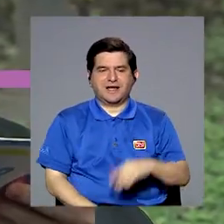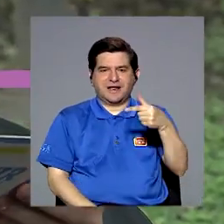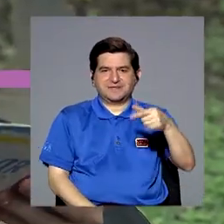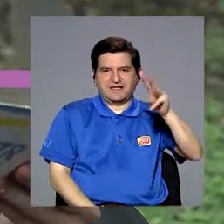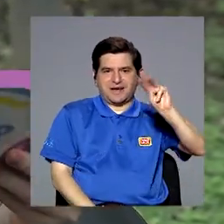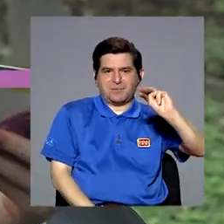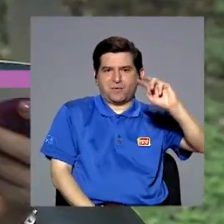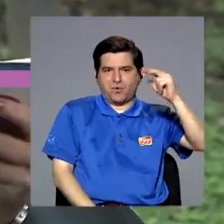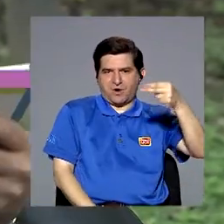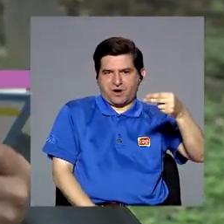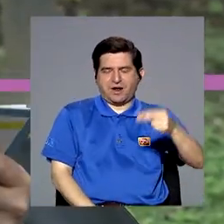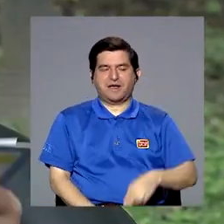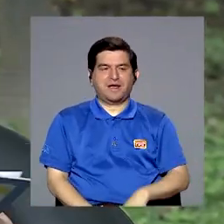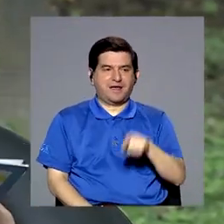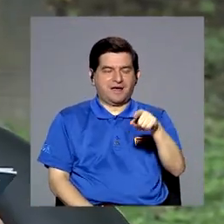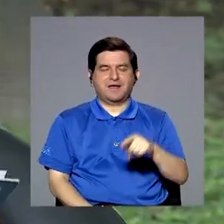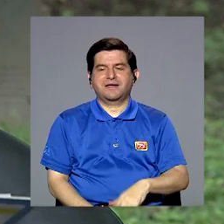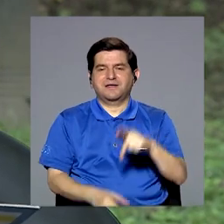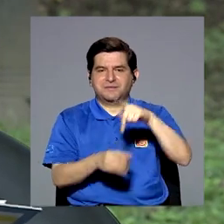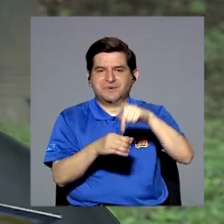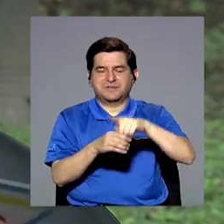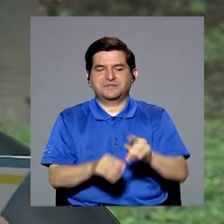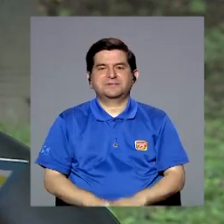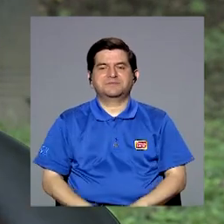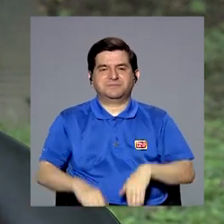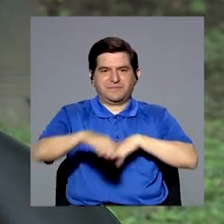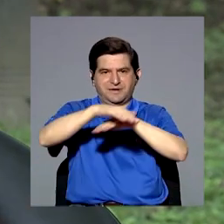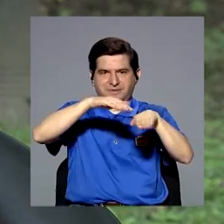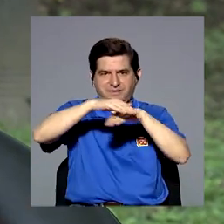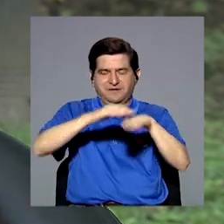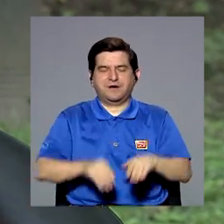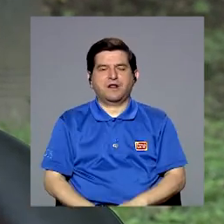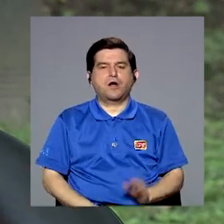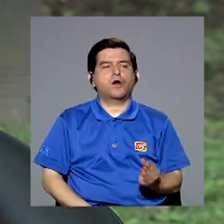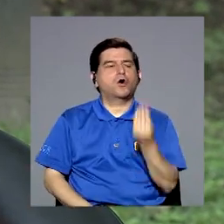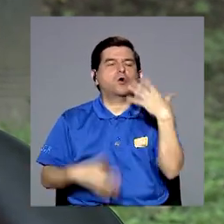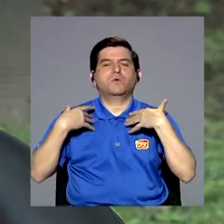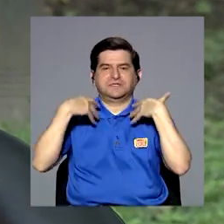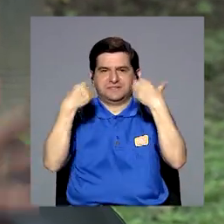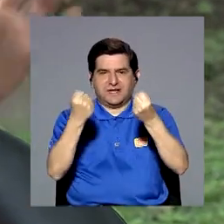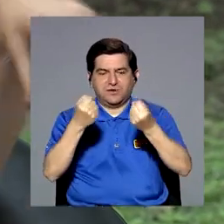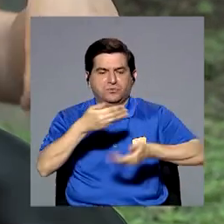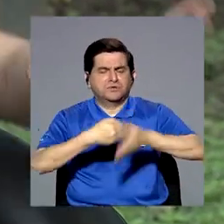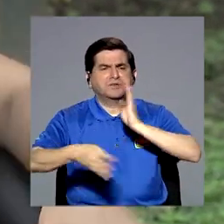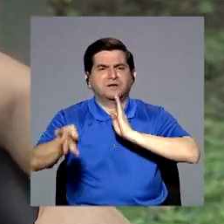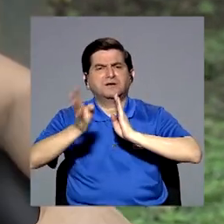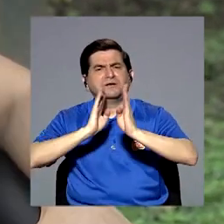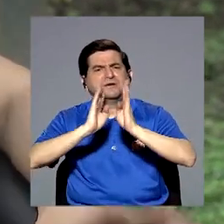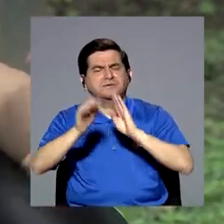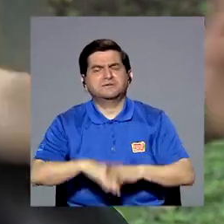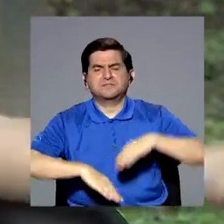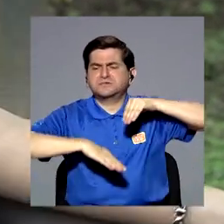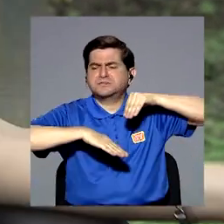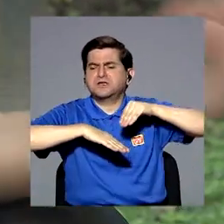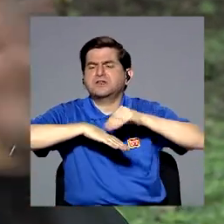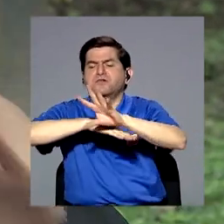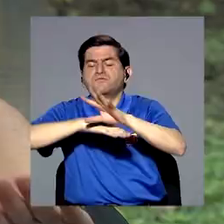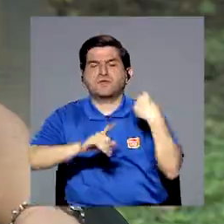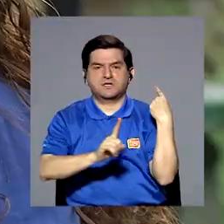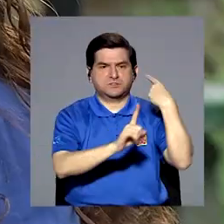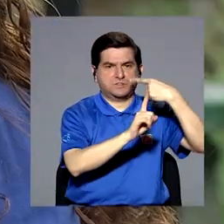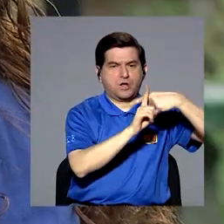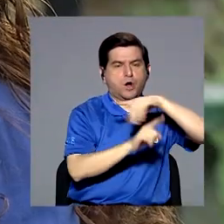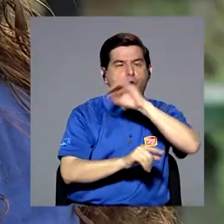Monge Hernández de Joven Salud. Estábamos conversando, bueno, antes un poquito, ¿verdad?, acerca de esta influencia que puede